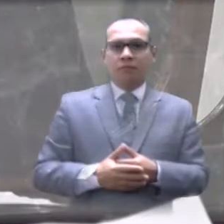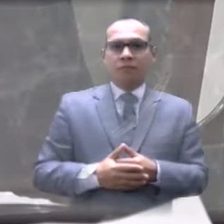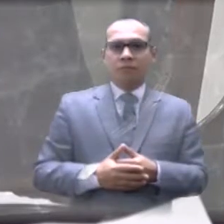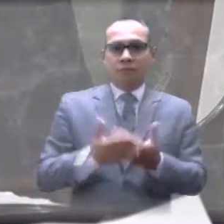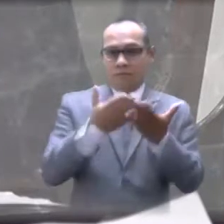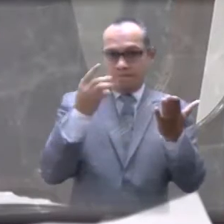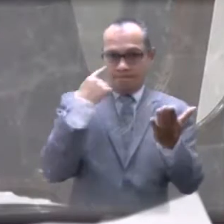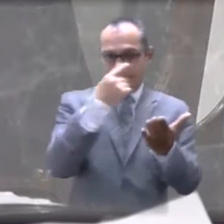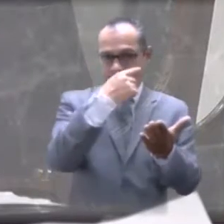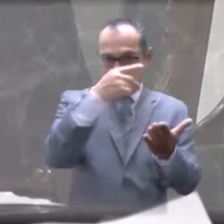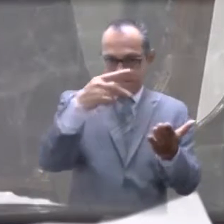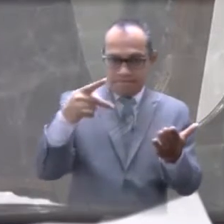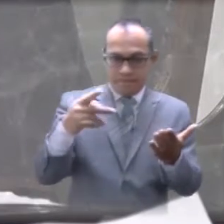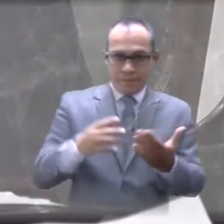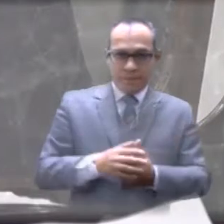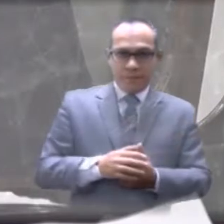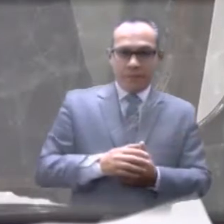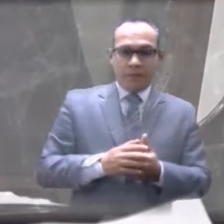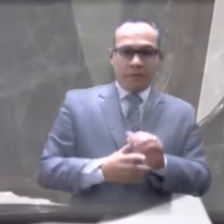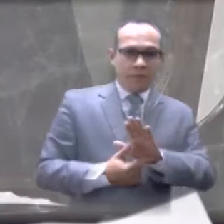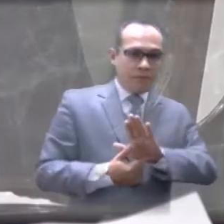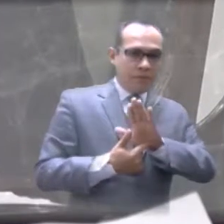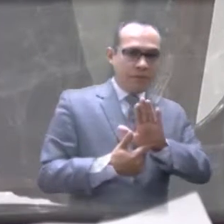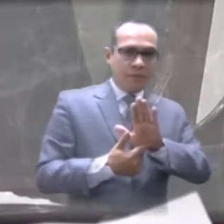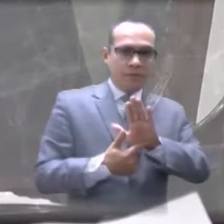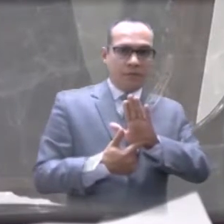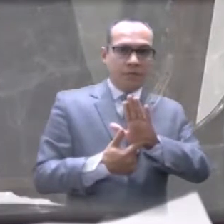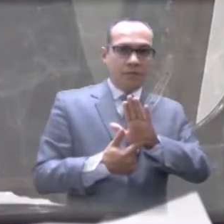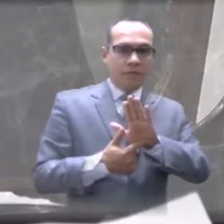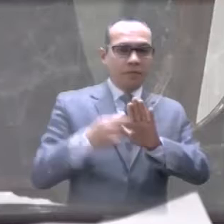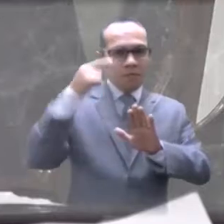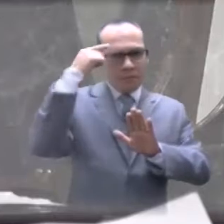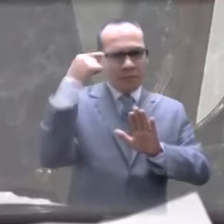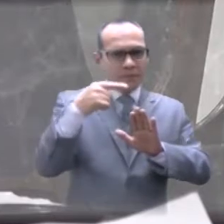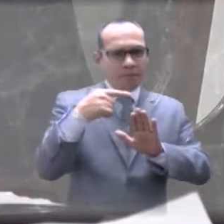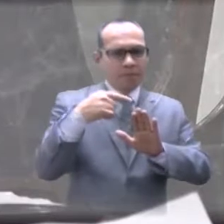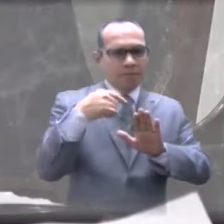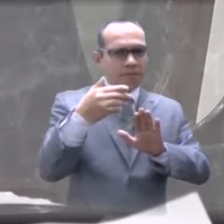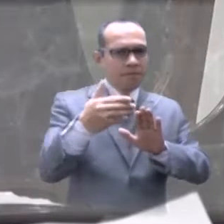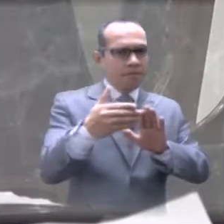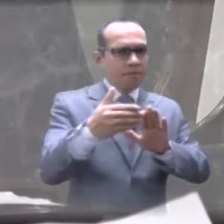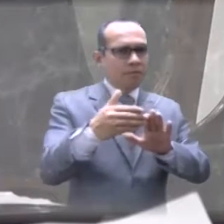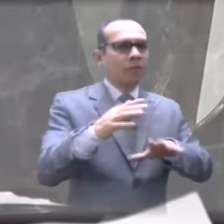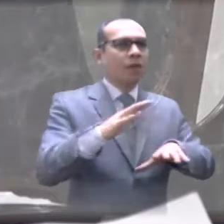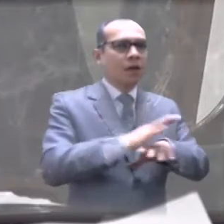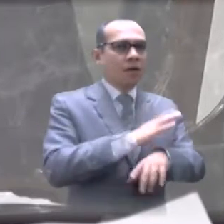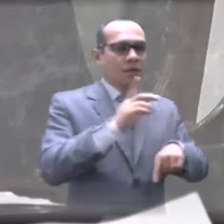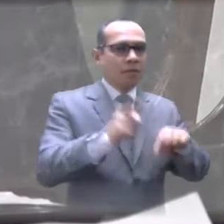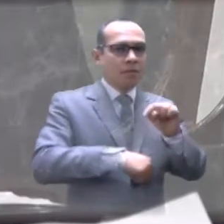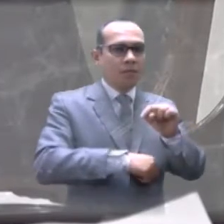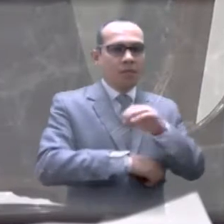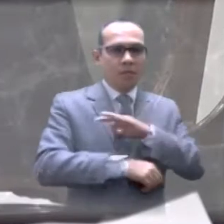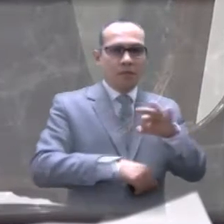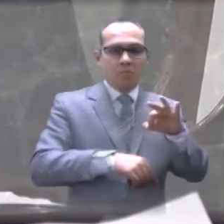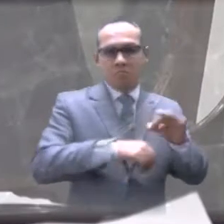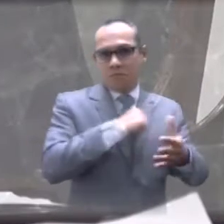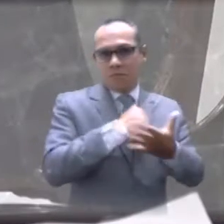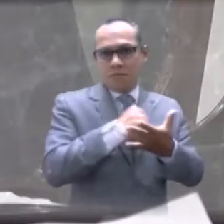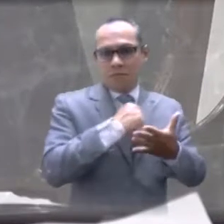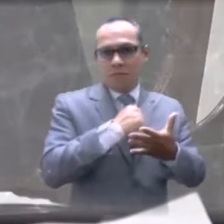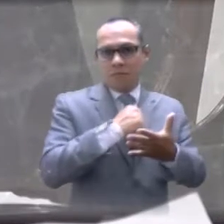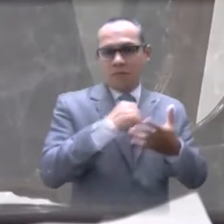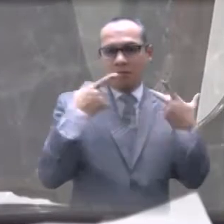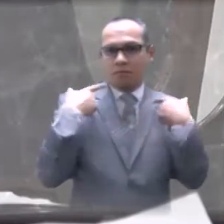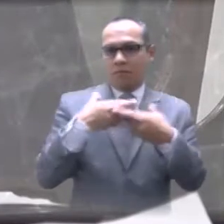su consideración de esta soberanía para su ratificación y aprobación al maestro César